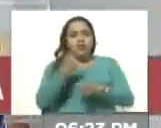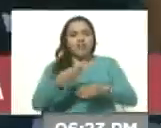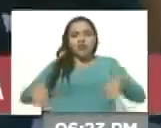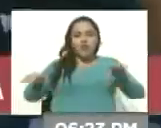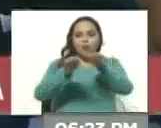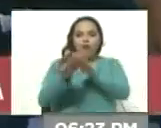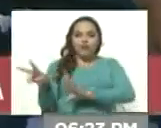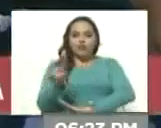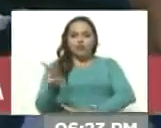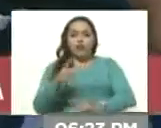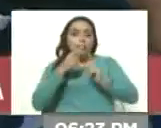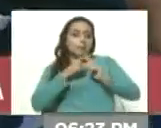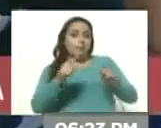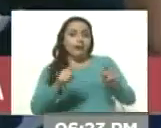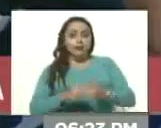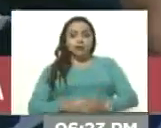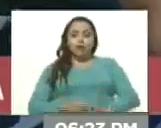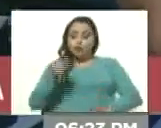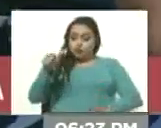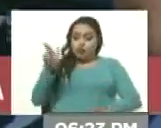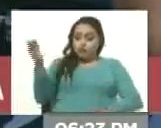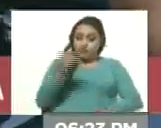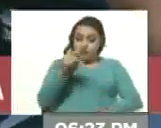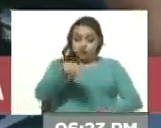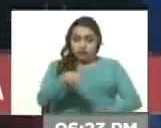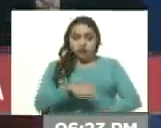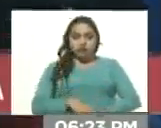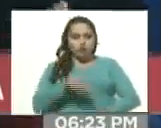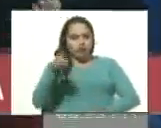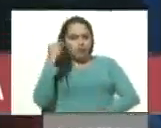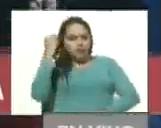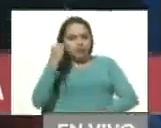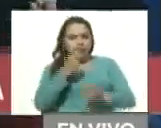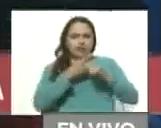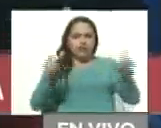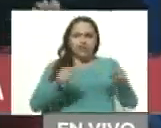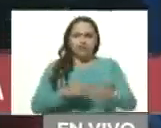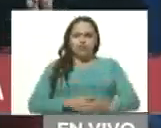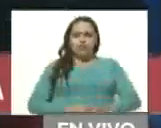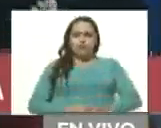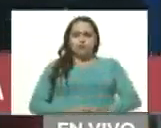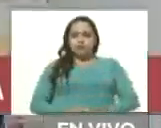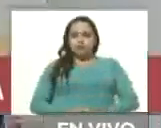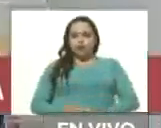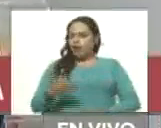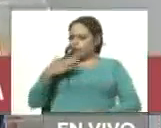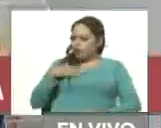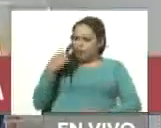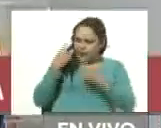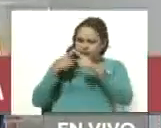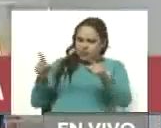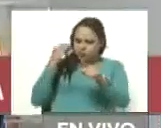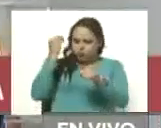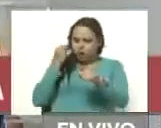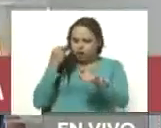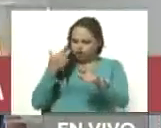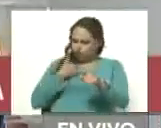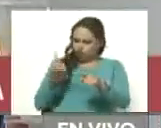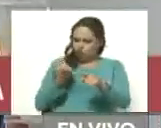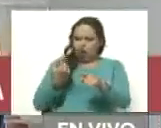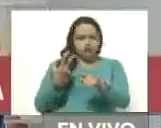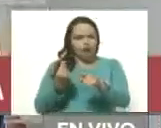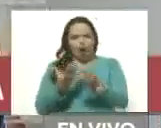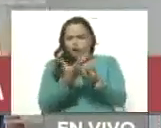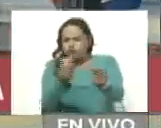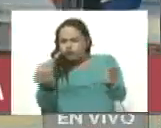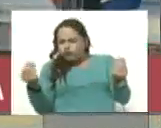embargo usted está aquí usted piensa diferente yo somos muchos los que pensamos y lo que pasa